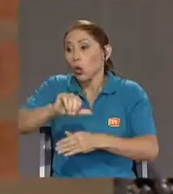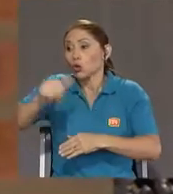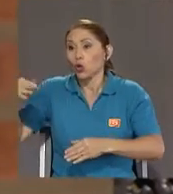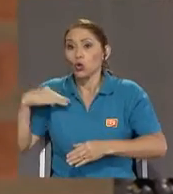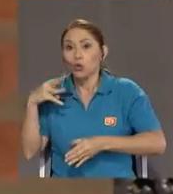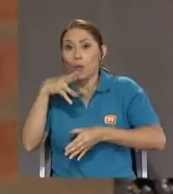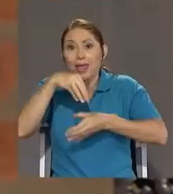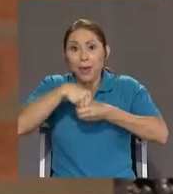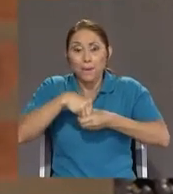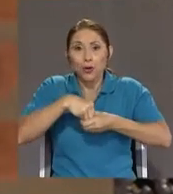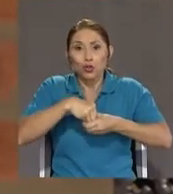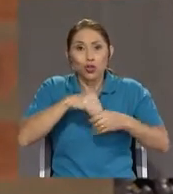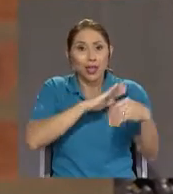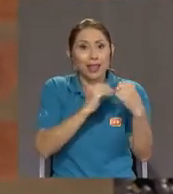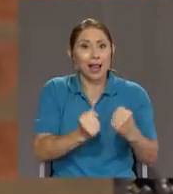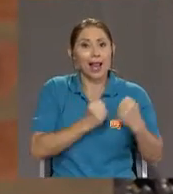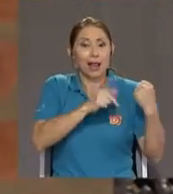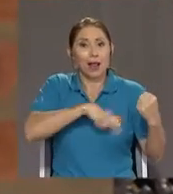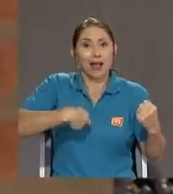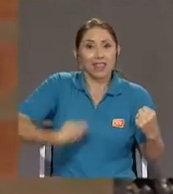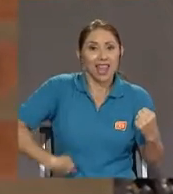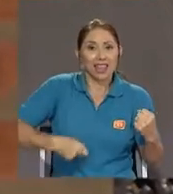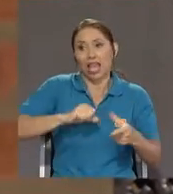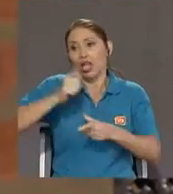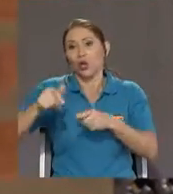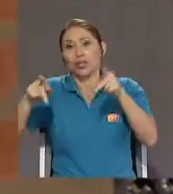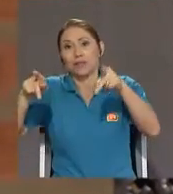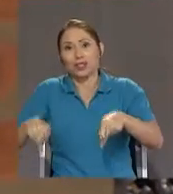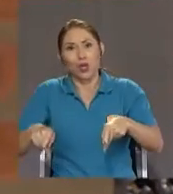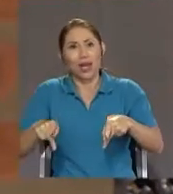grupos en el país los malquieren. Por otra parte,